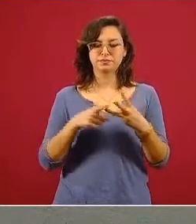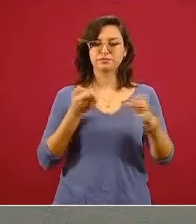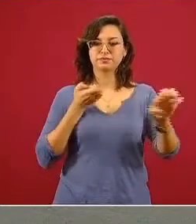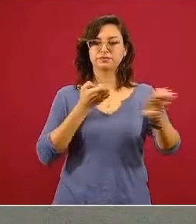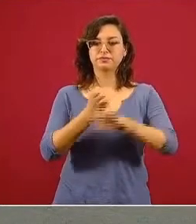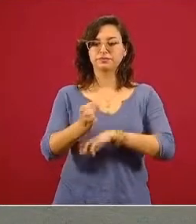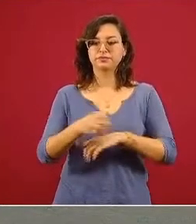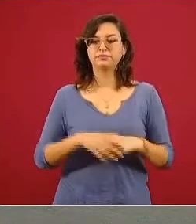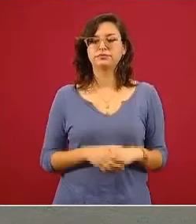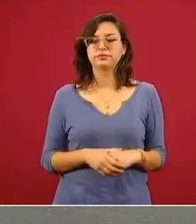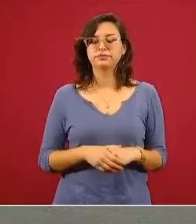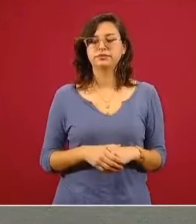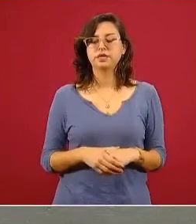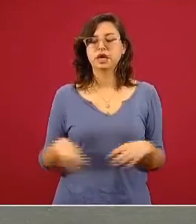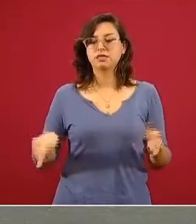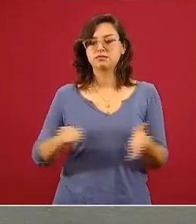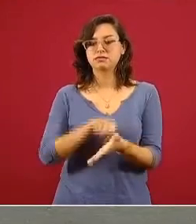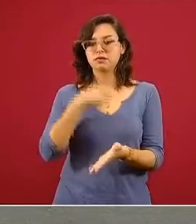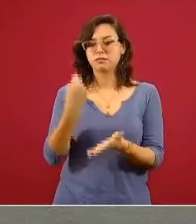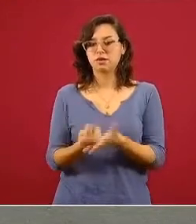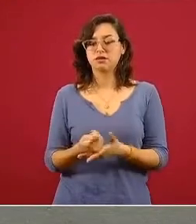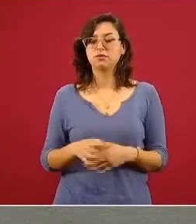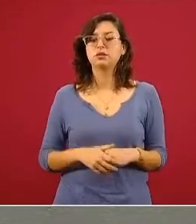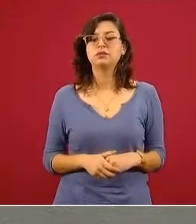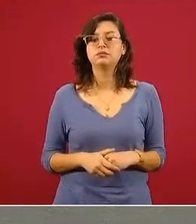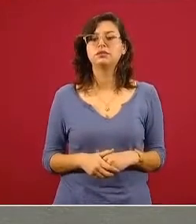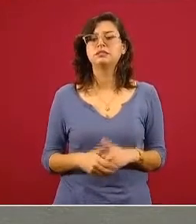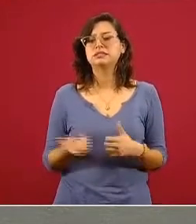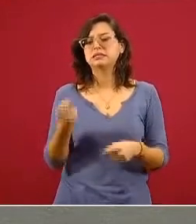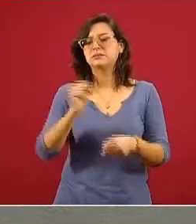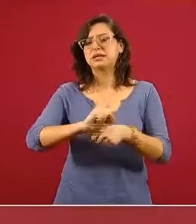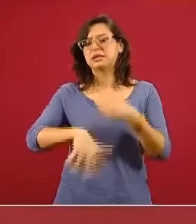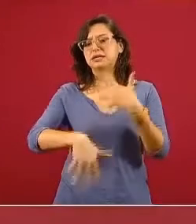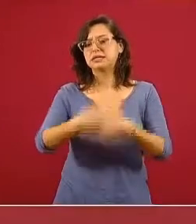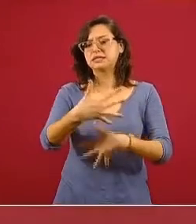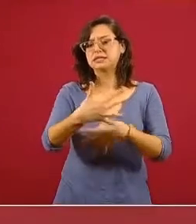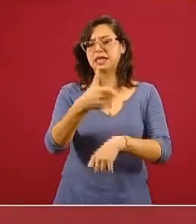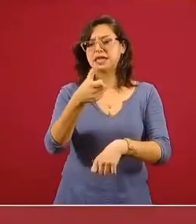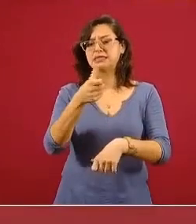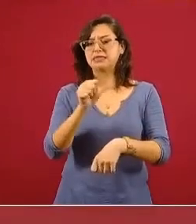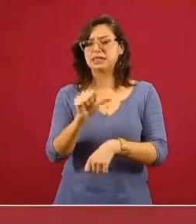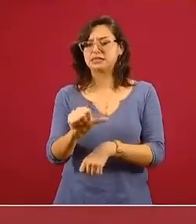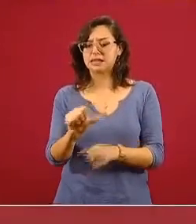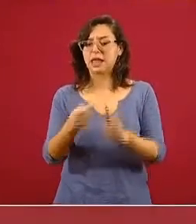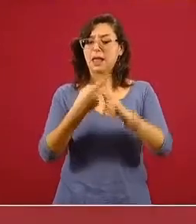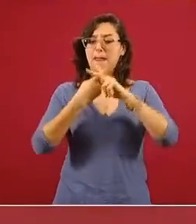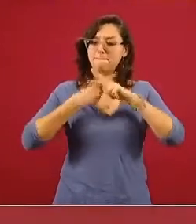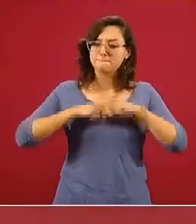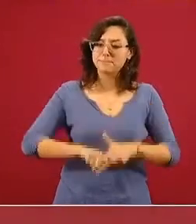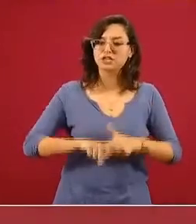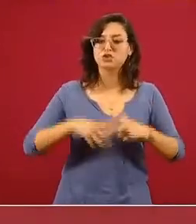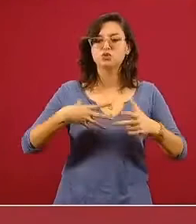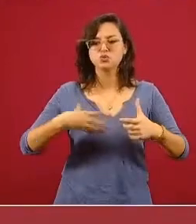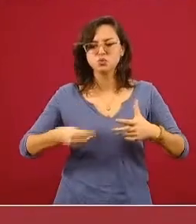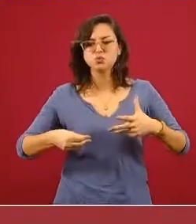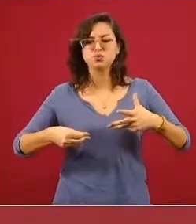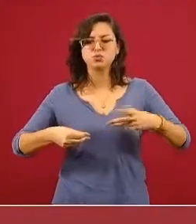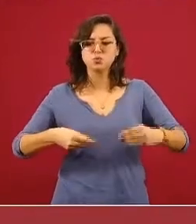sería el estado de Tamaulipas. Semana 15, semana 16, los primeros casos, se mantiene